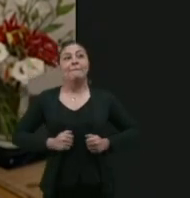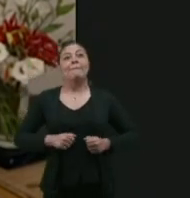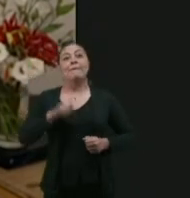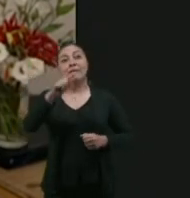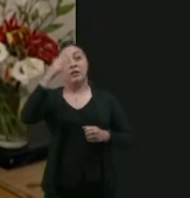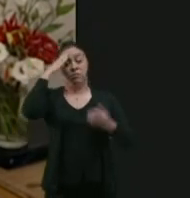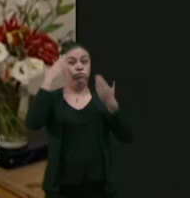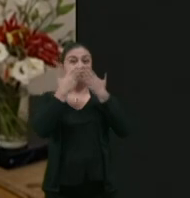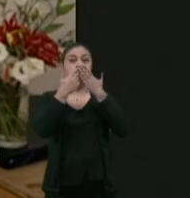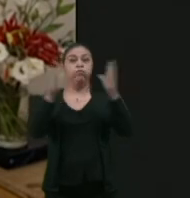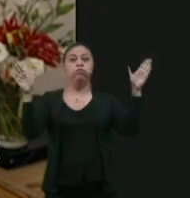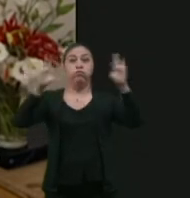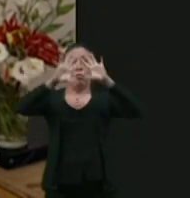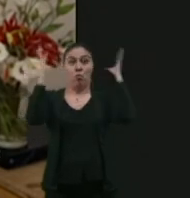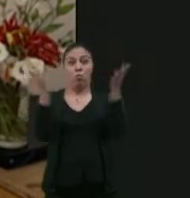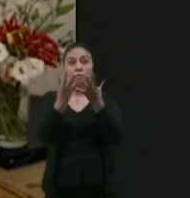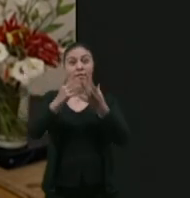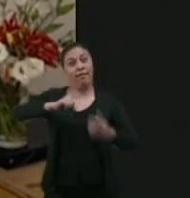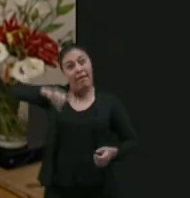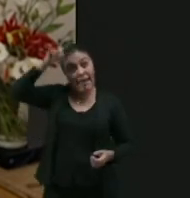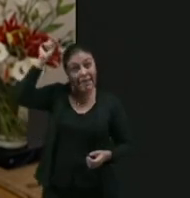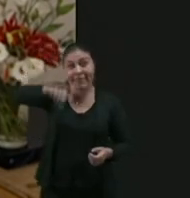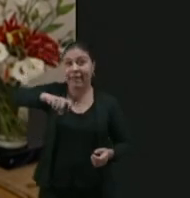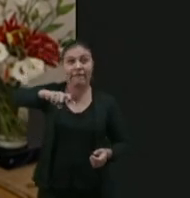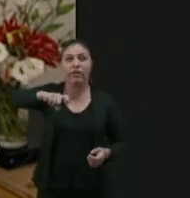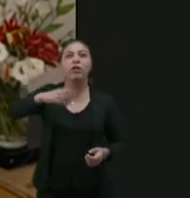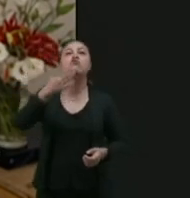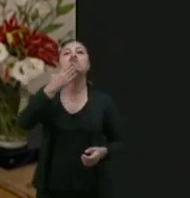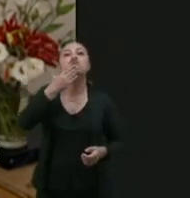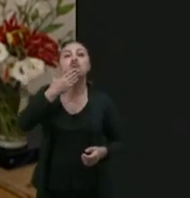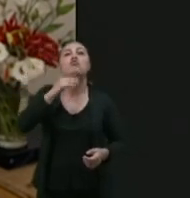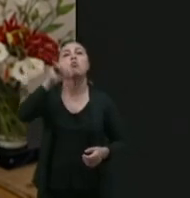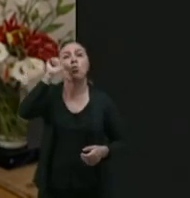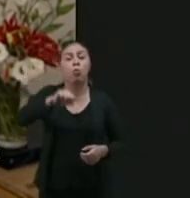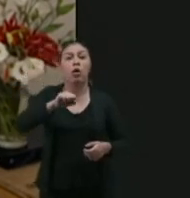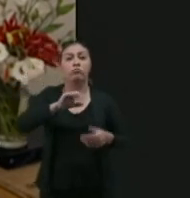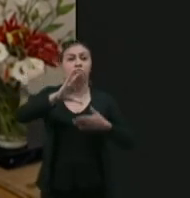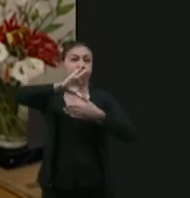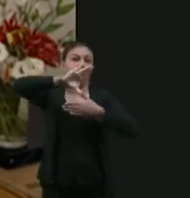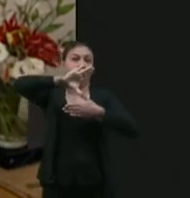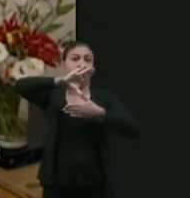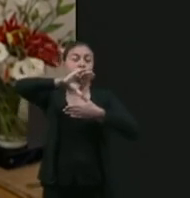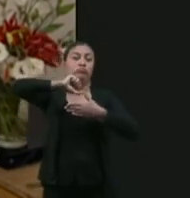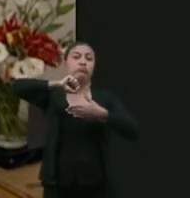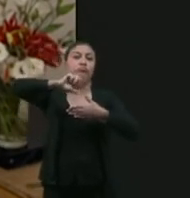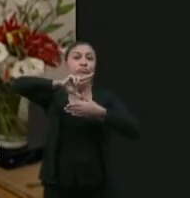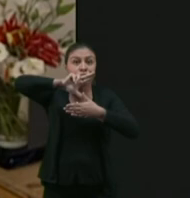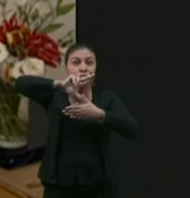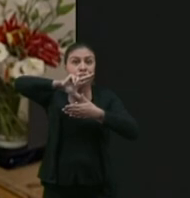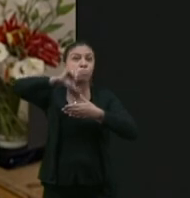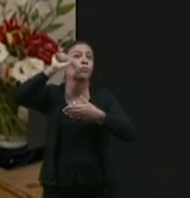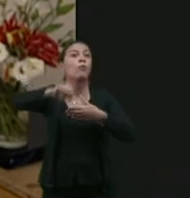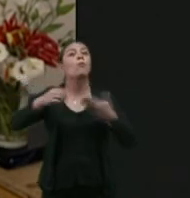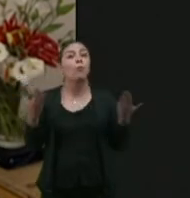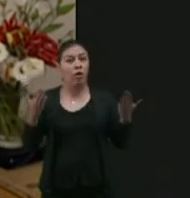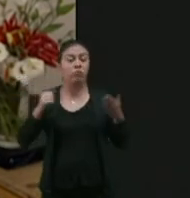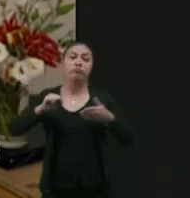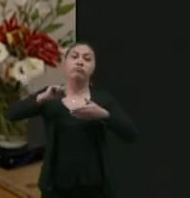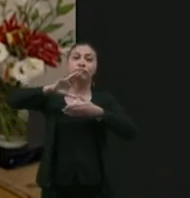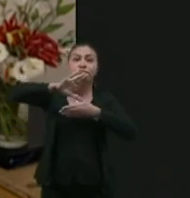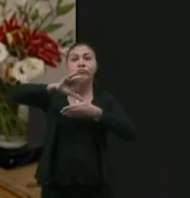no es obligatorio. La región es suficientemente grande, pueden volverse significativos. Pueden volverse una